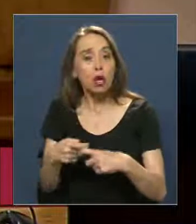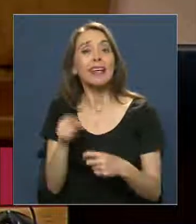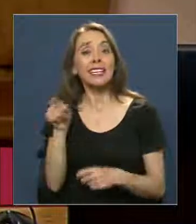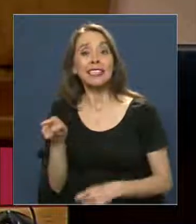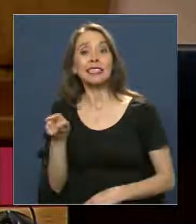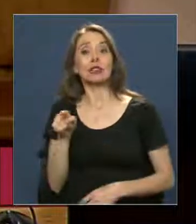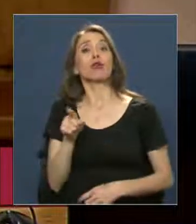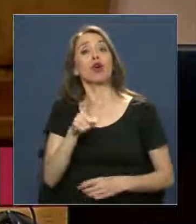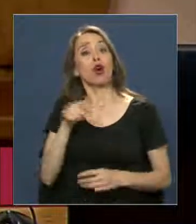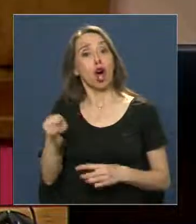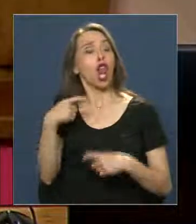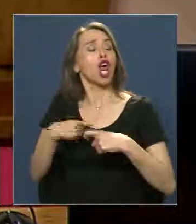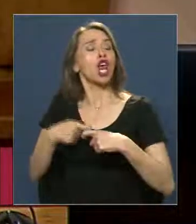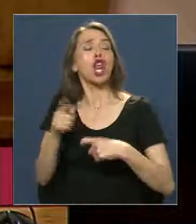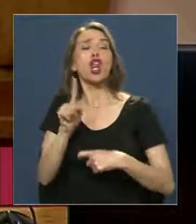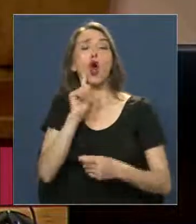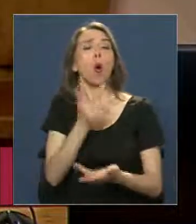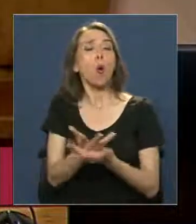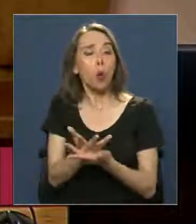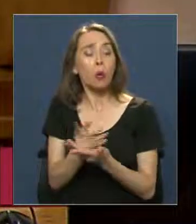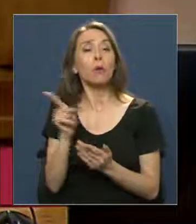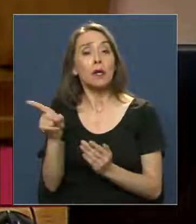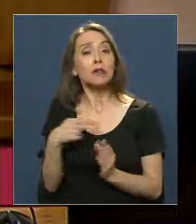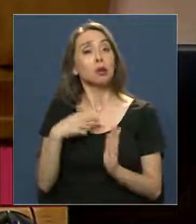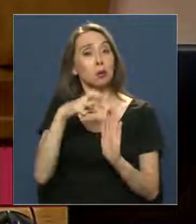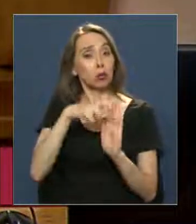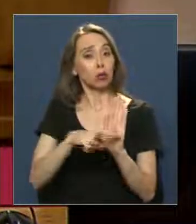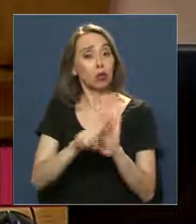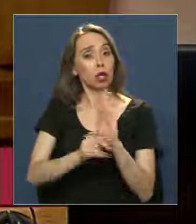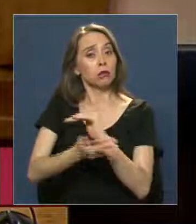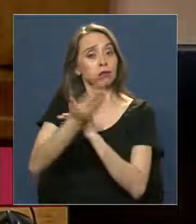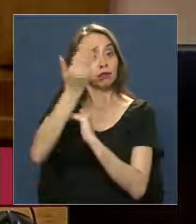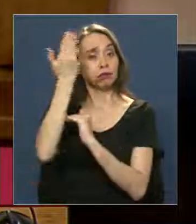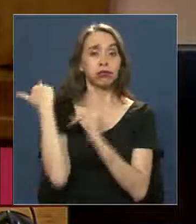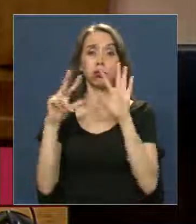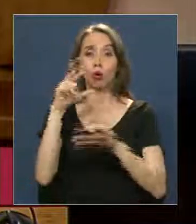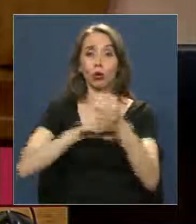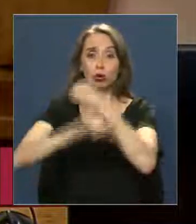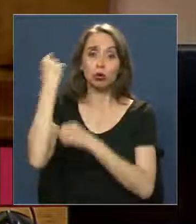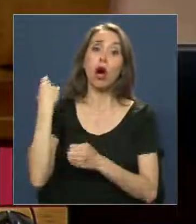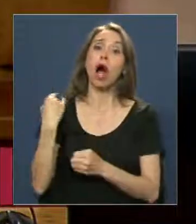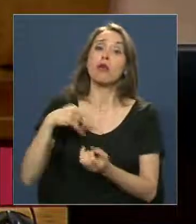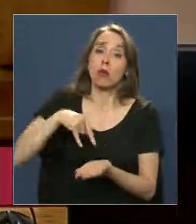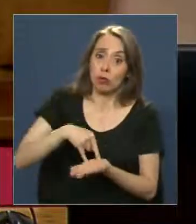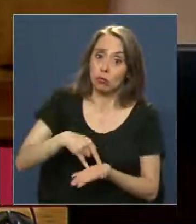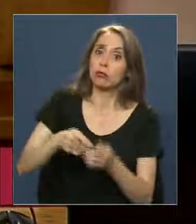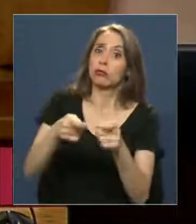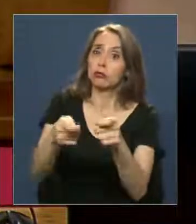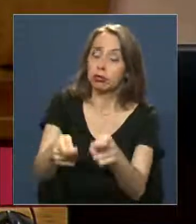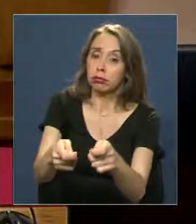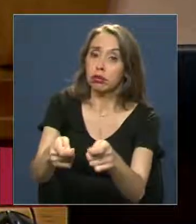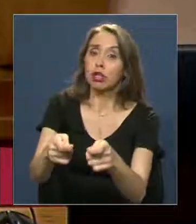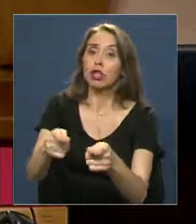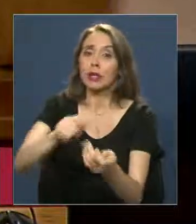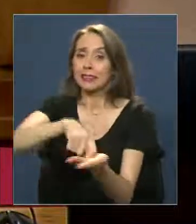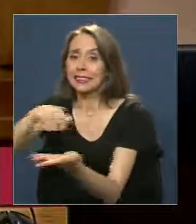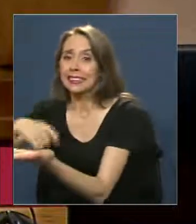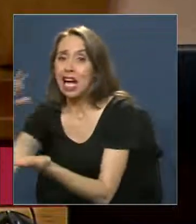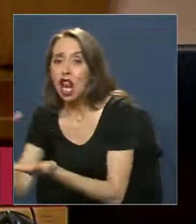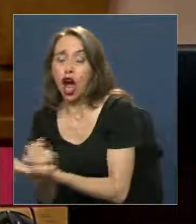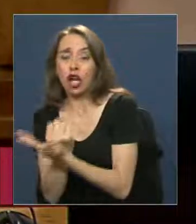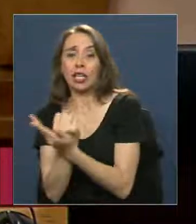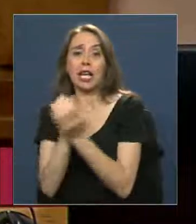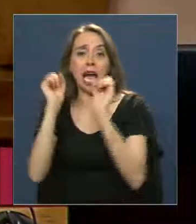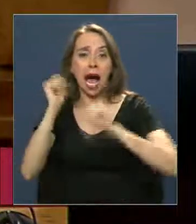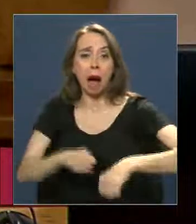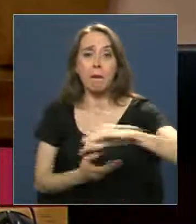además fue un proyecto que yo presenté hace más de 8 años, que logré que se aprobara en la Comisión de